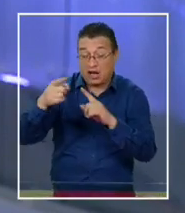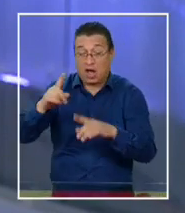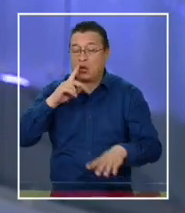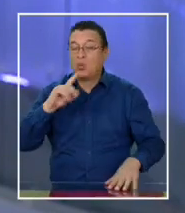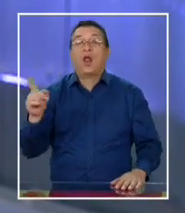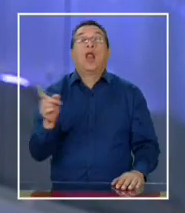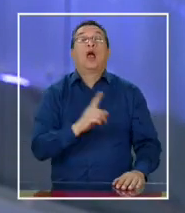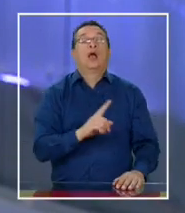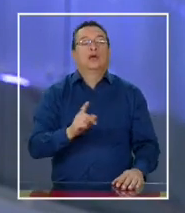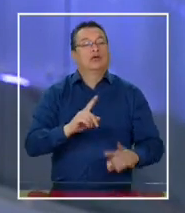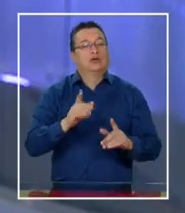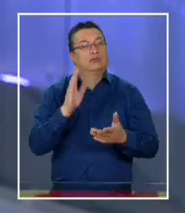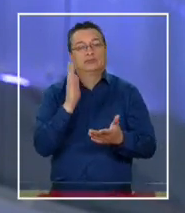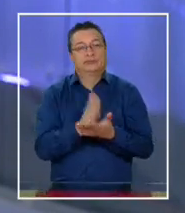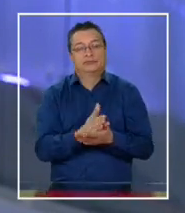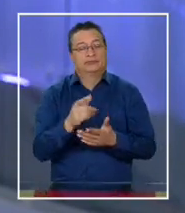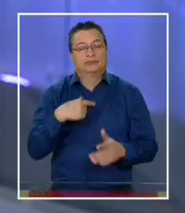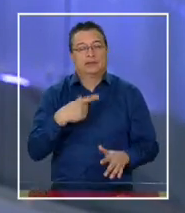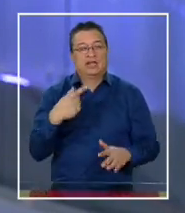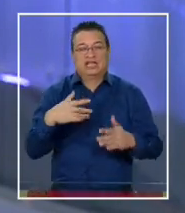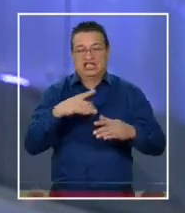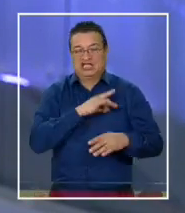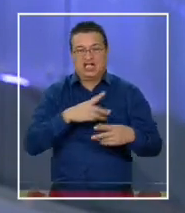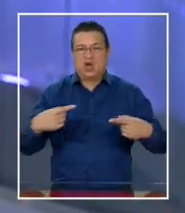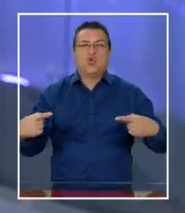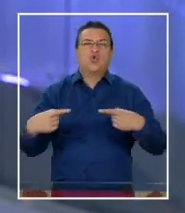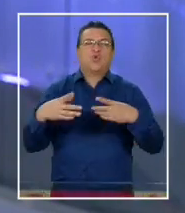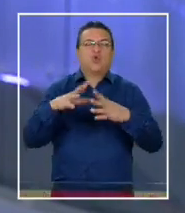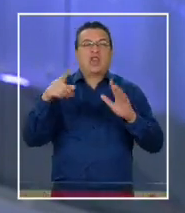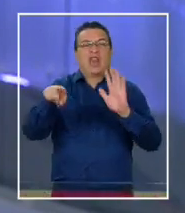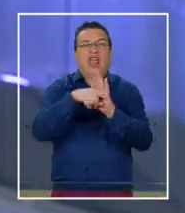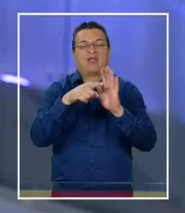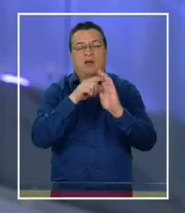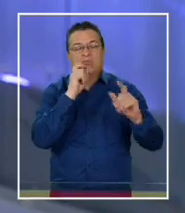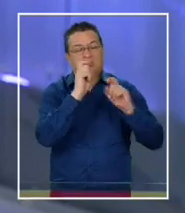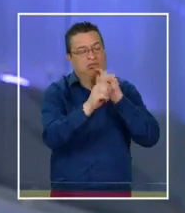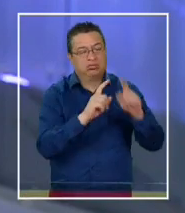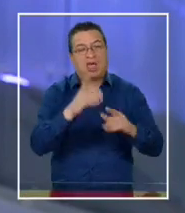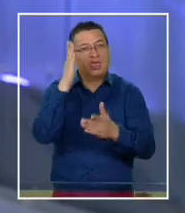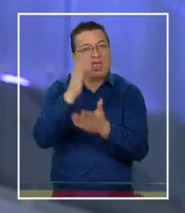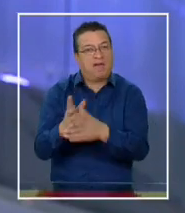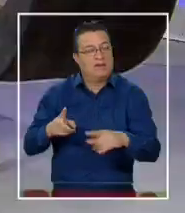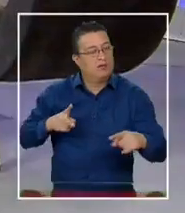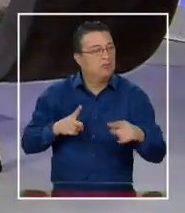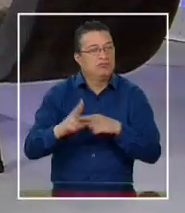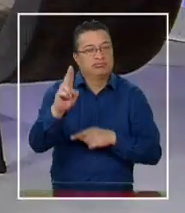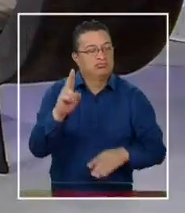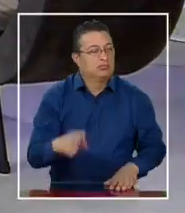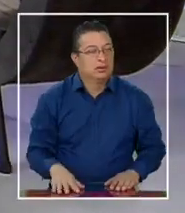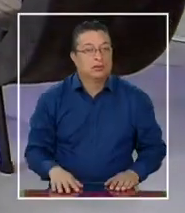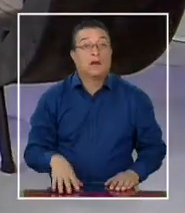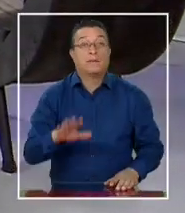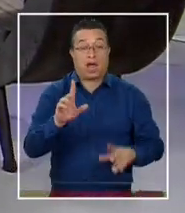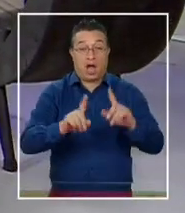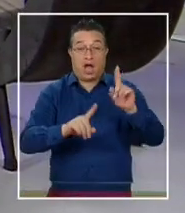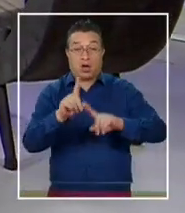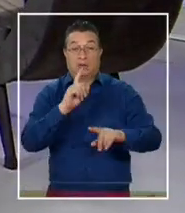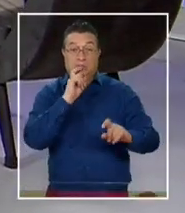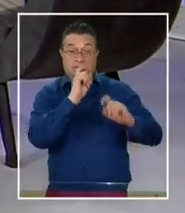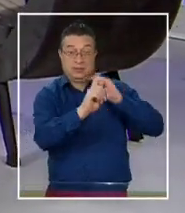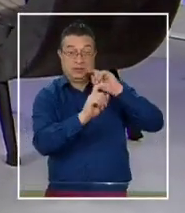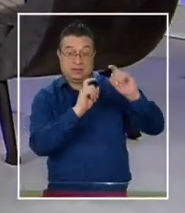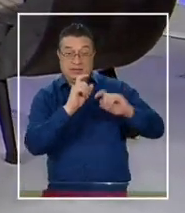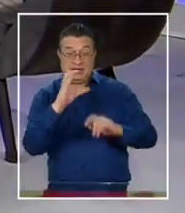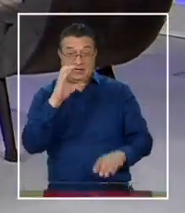de discordia a nivel que se llevó a chile muy Injusto muy negativo y hay que pararlo de cuajo ahora entre las que entre los críticos de la